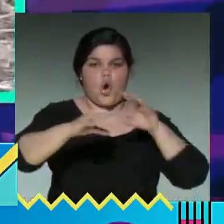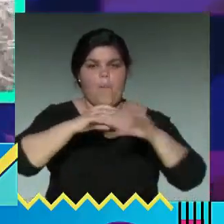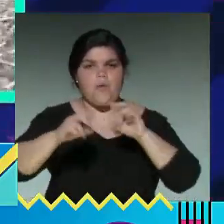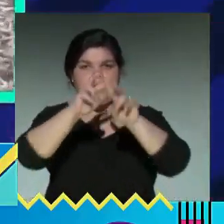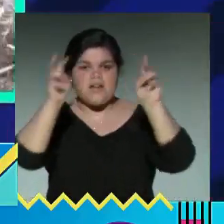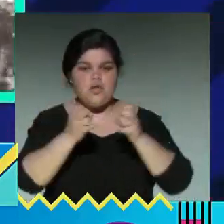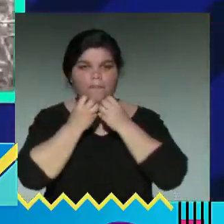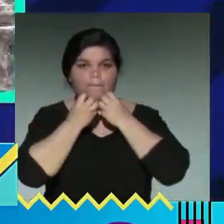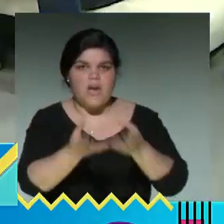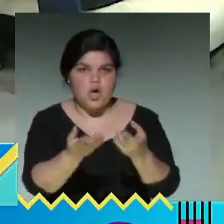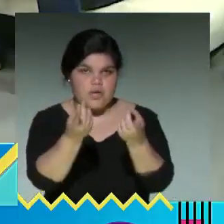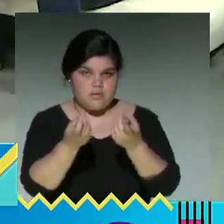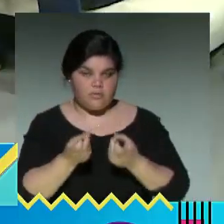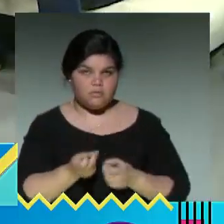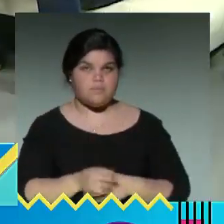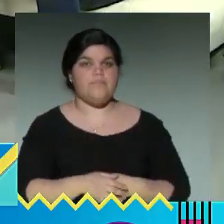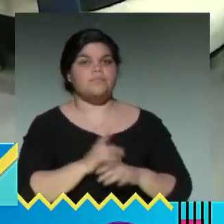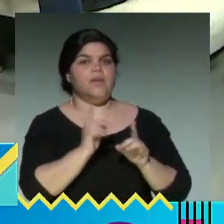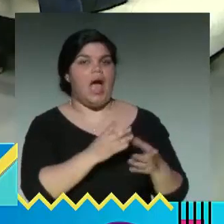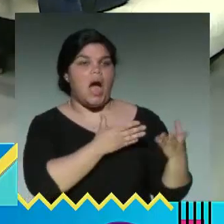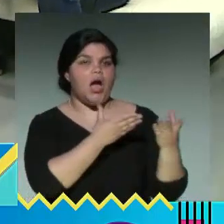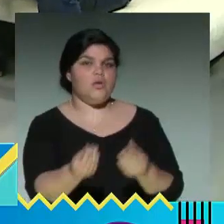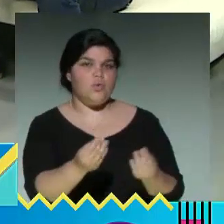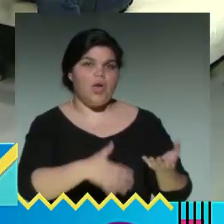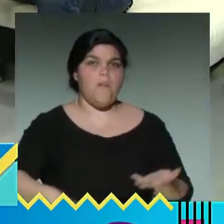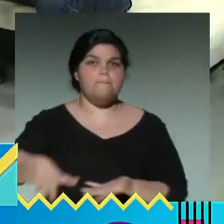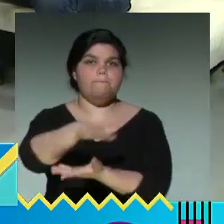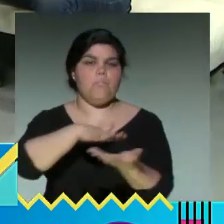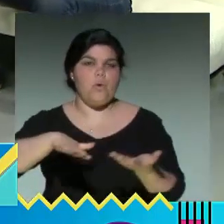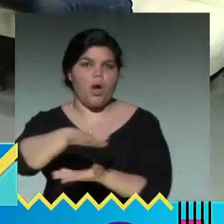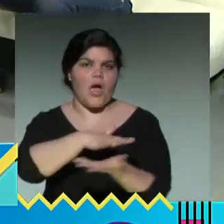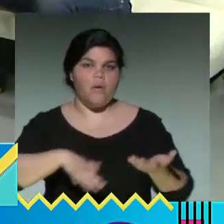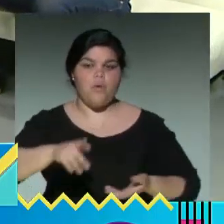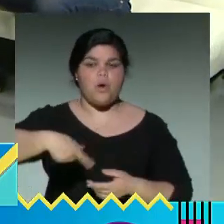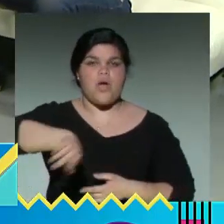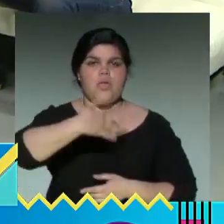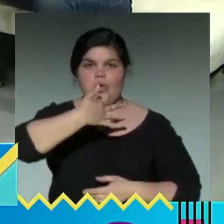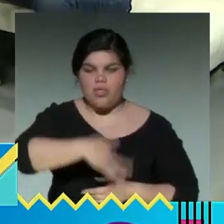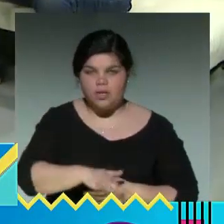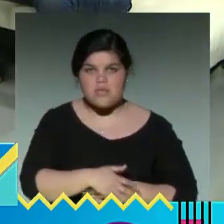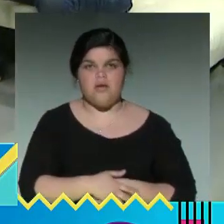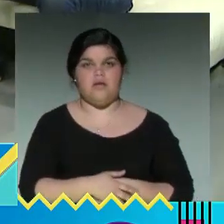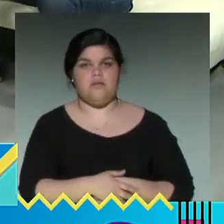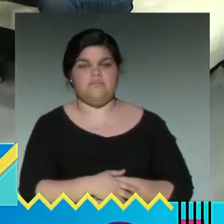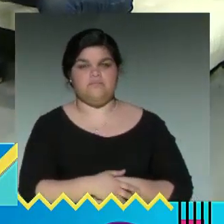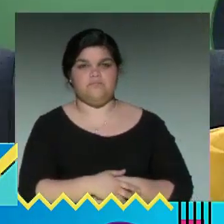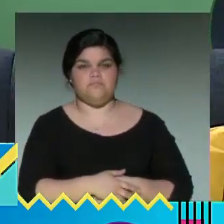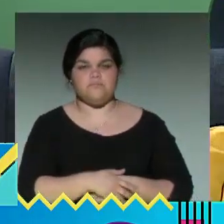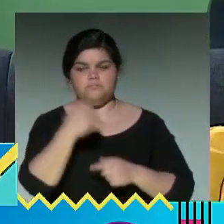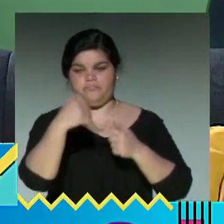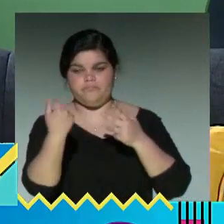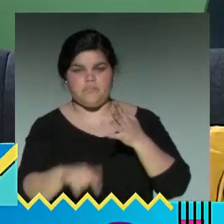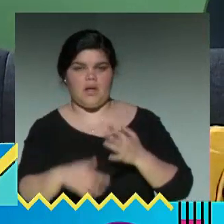comunicación. Bien. Sí, que también permite que la población también comience a entender lo que tiene que ver con la brecha entre lo urbano y lo rural, así que está